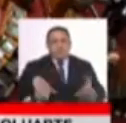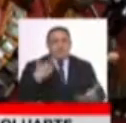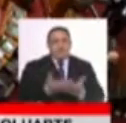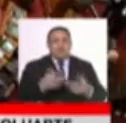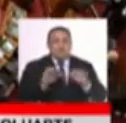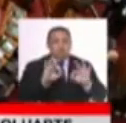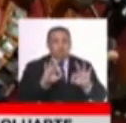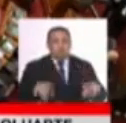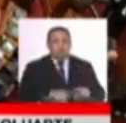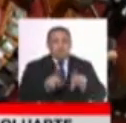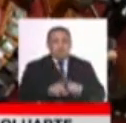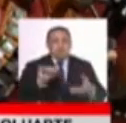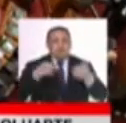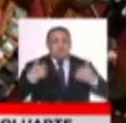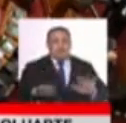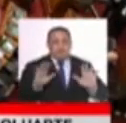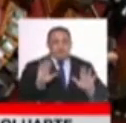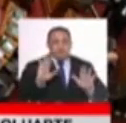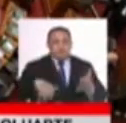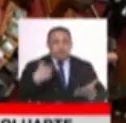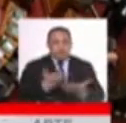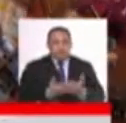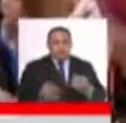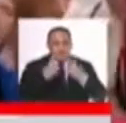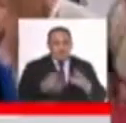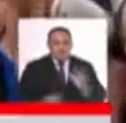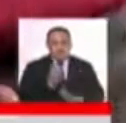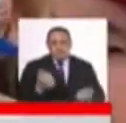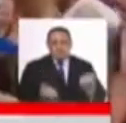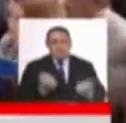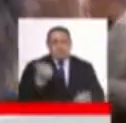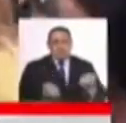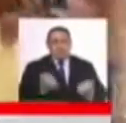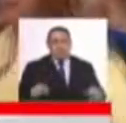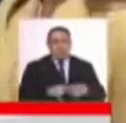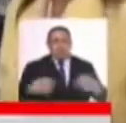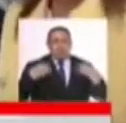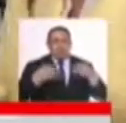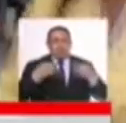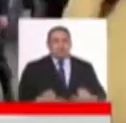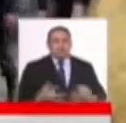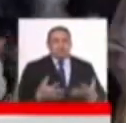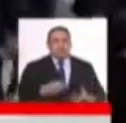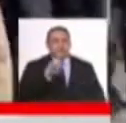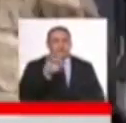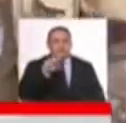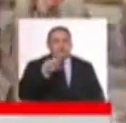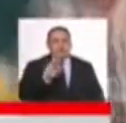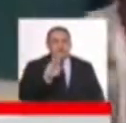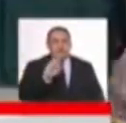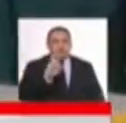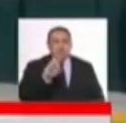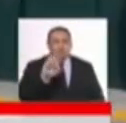mínimamente cumplir con lo que se le había encomendado. Hemos visto también, a mí no me gusta hacer cargamontón, pero hay que señalarlo, a la congresista Bazán,